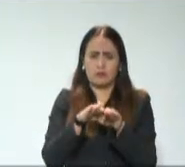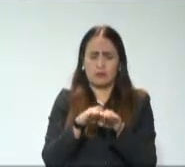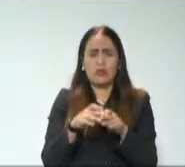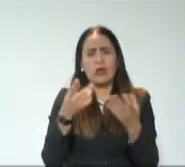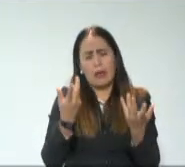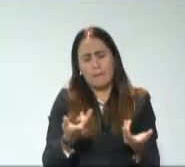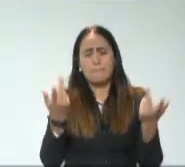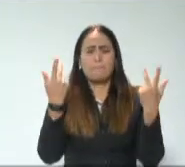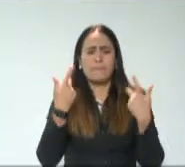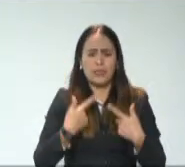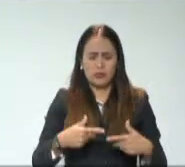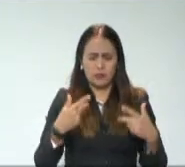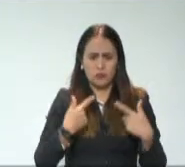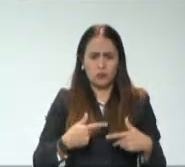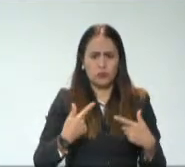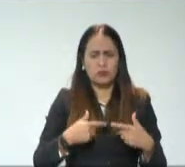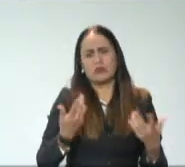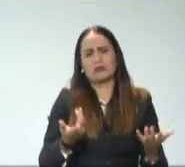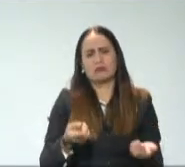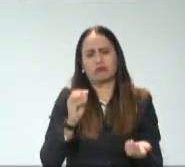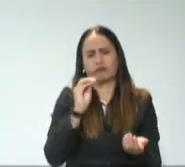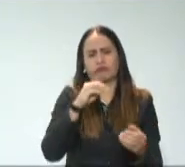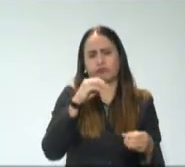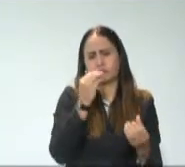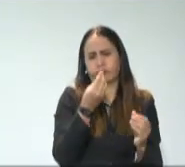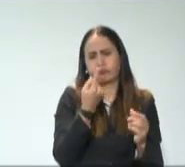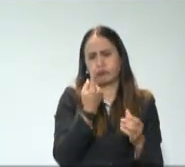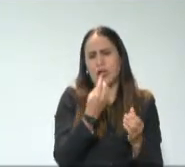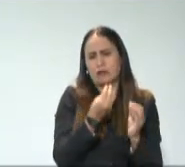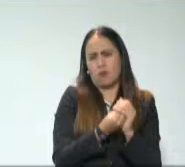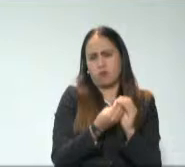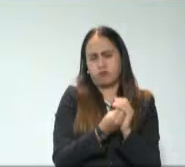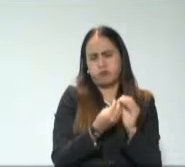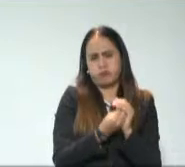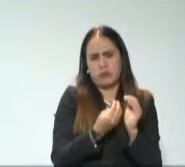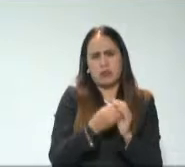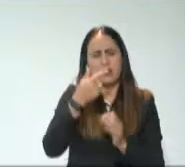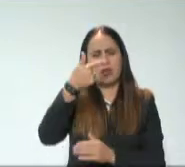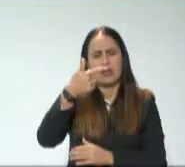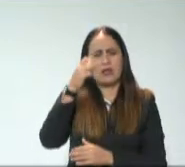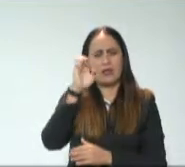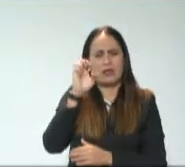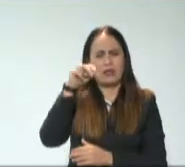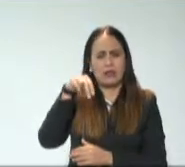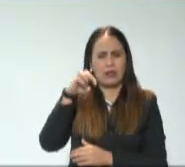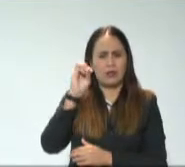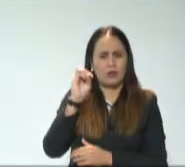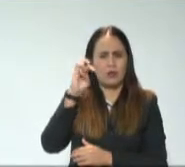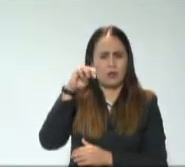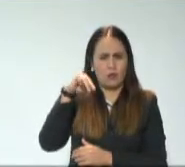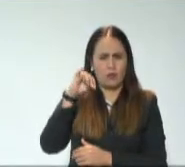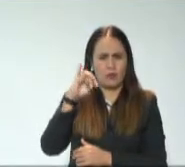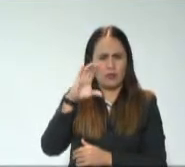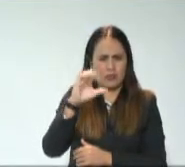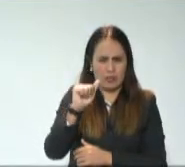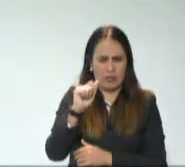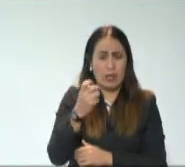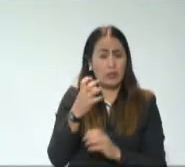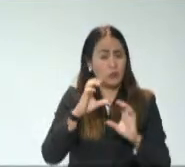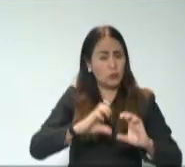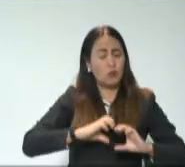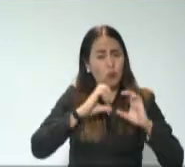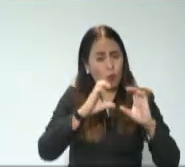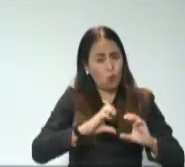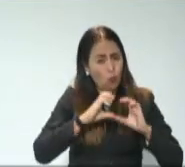la intimidad genómica que es fundamental es un hecho fundamental que nosotros debemos estar cuidando a